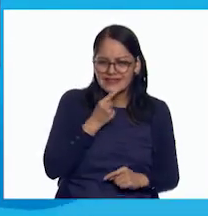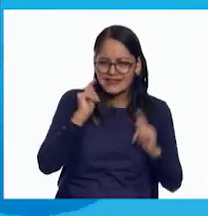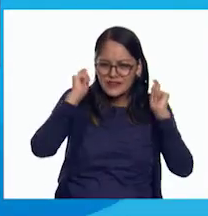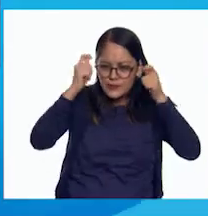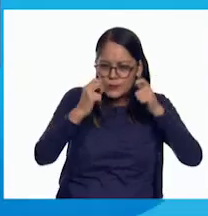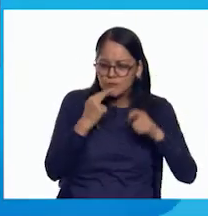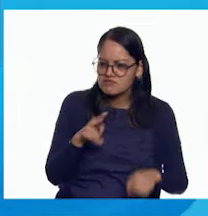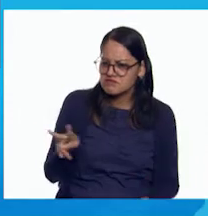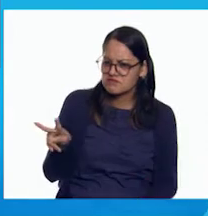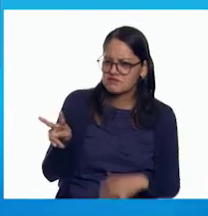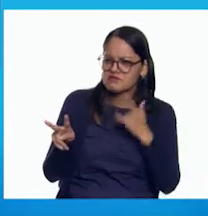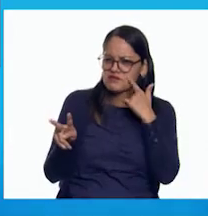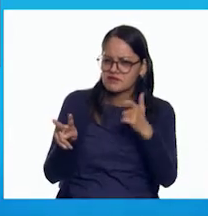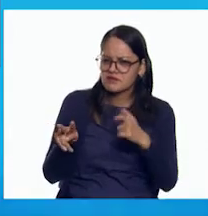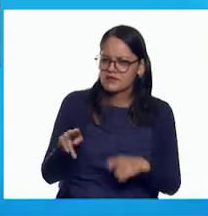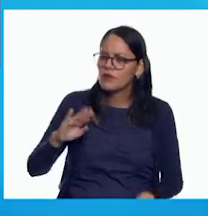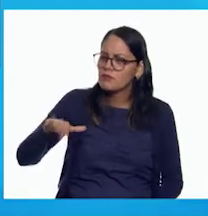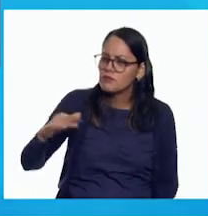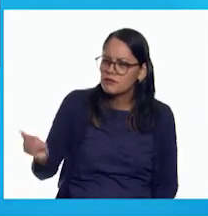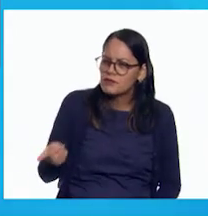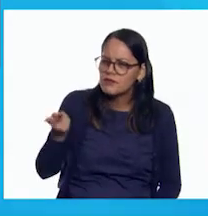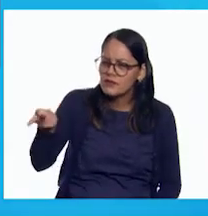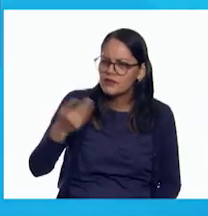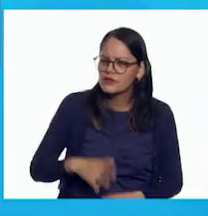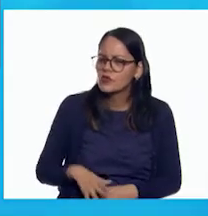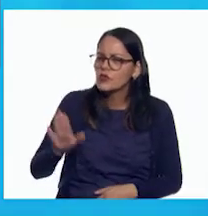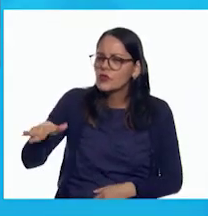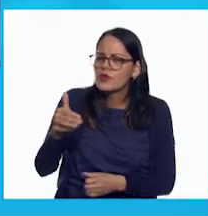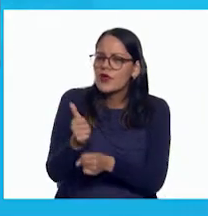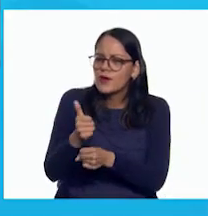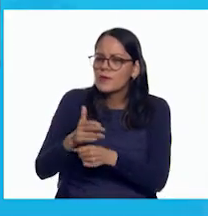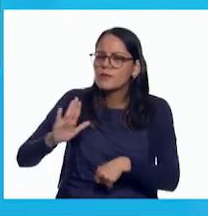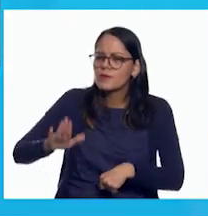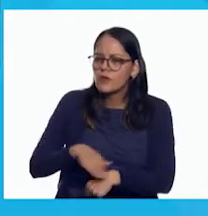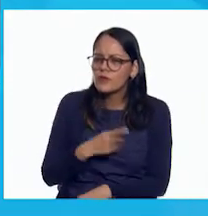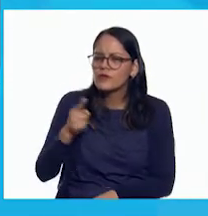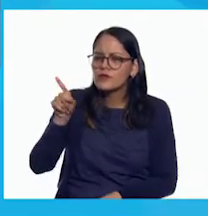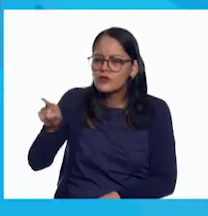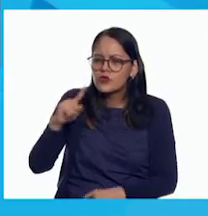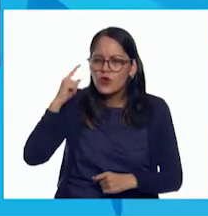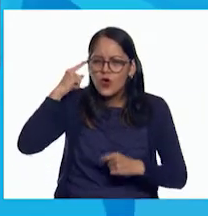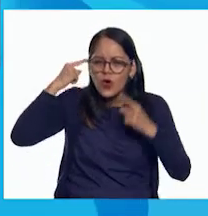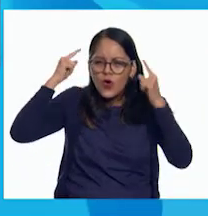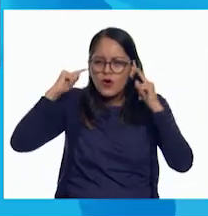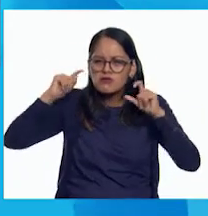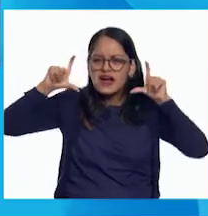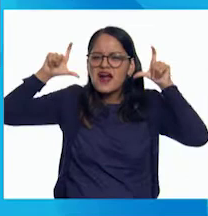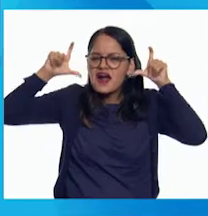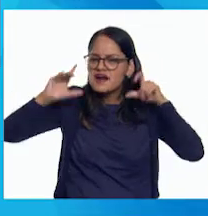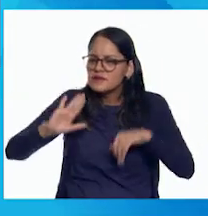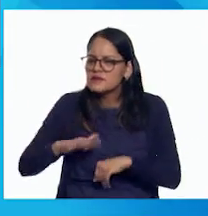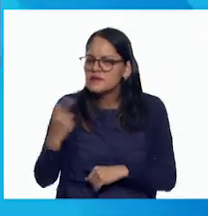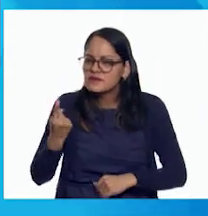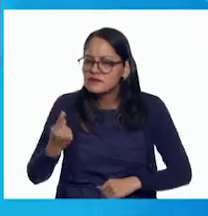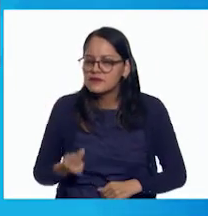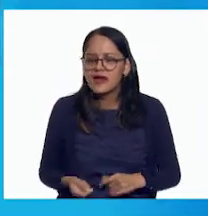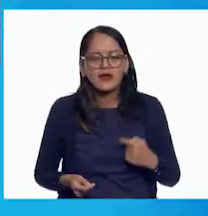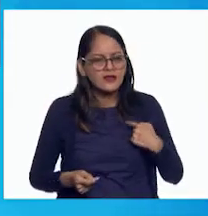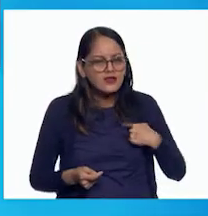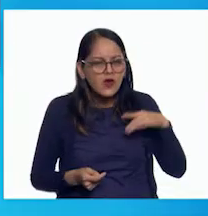extrañeza y entonces le preguntó: Abuela, ¿por qué tienes esas orejas tan grandes?